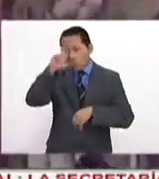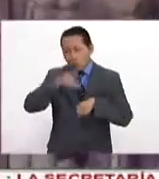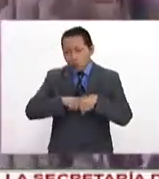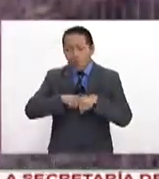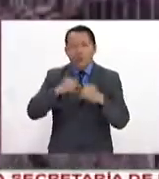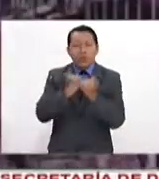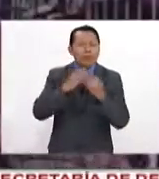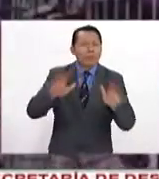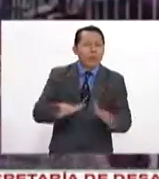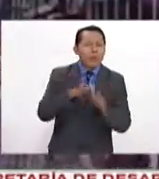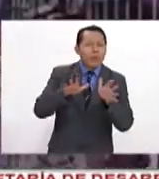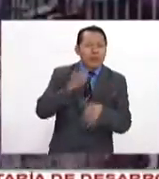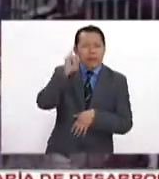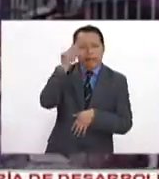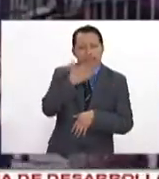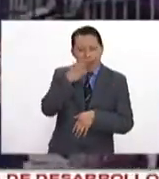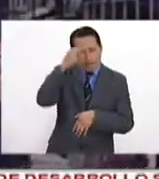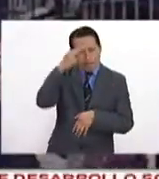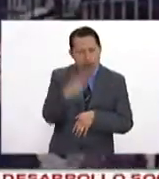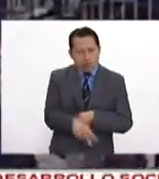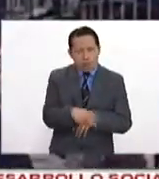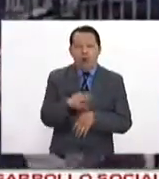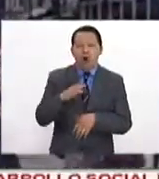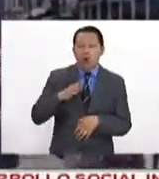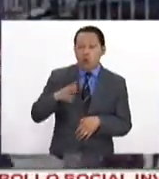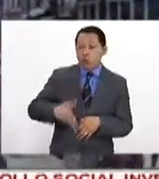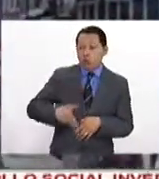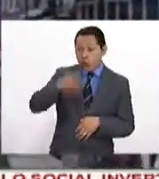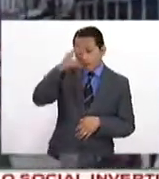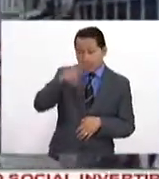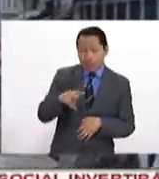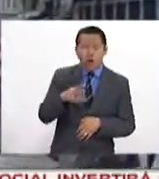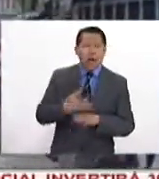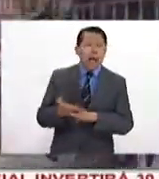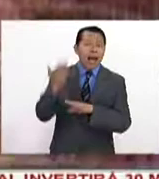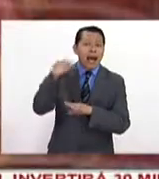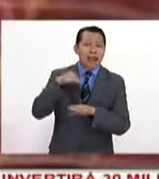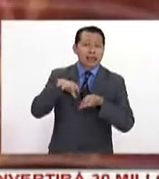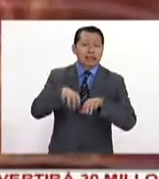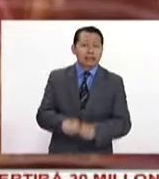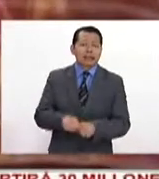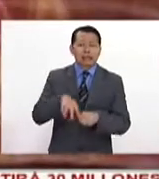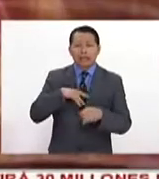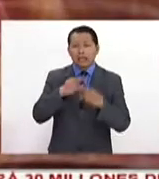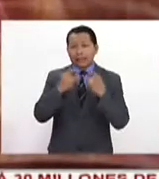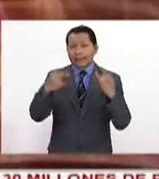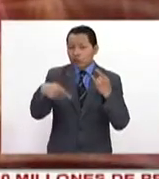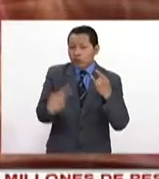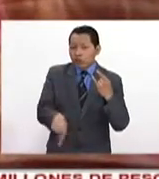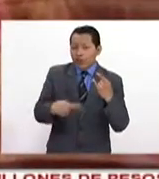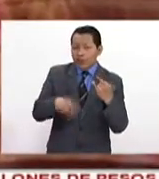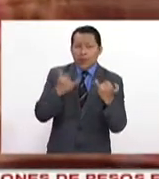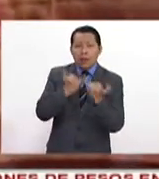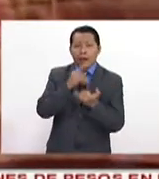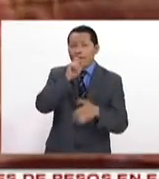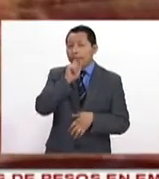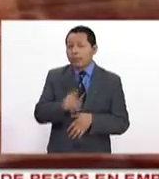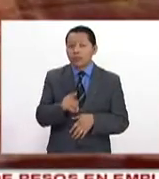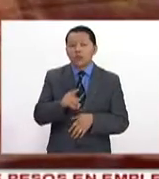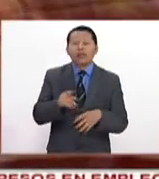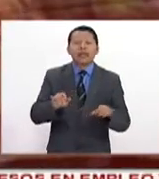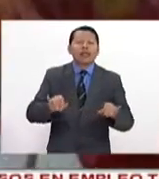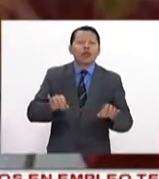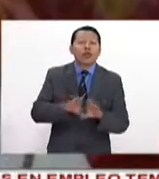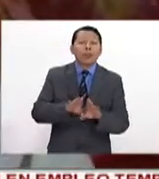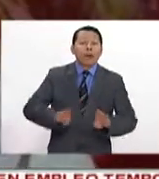la imagen de quienes somos. El sentido de orgullo mexicano tiene su raíz en la historia de nuestra nación, así como en la forma individual de